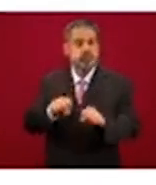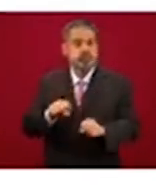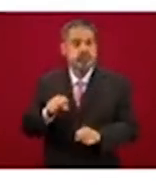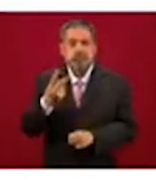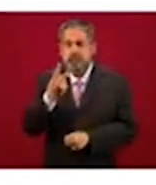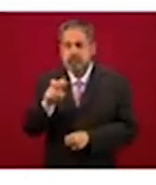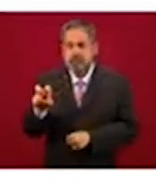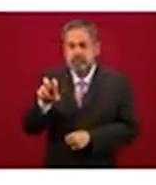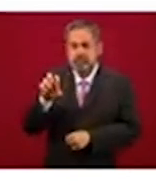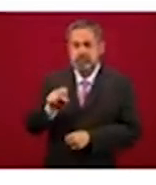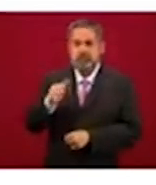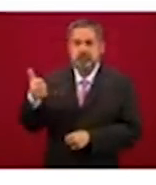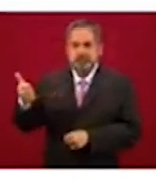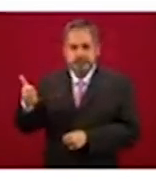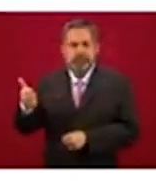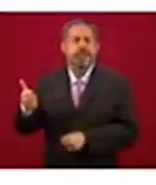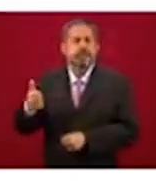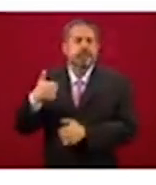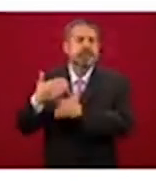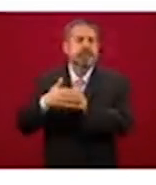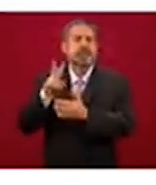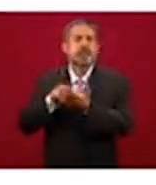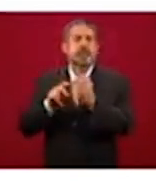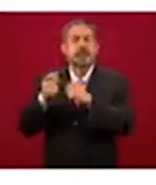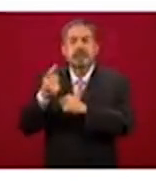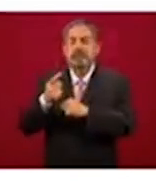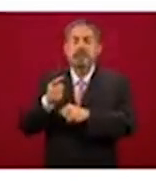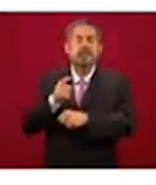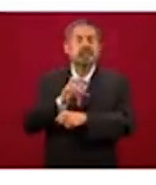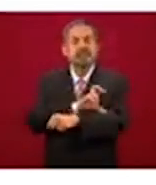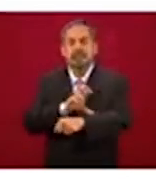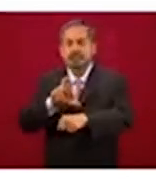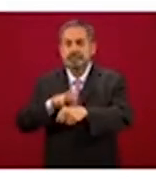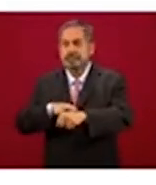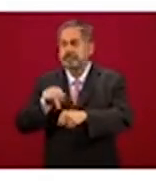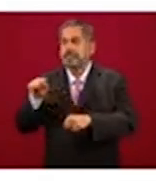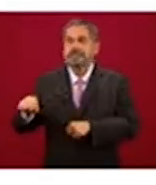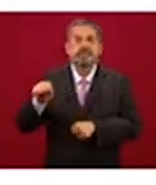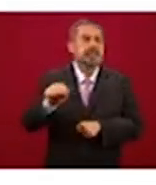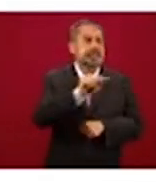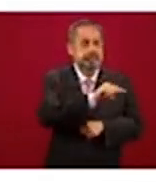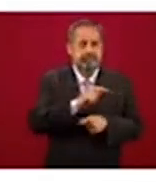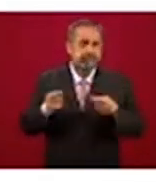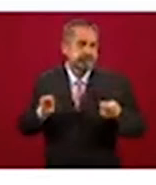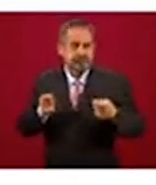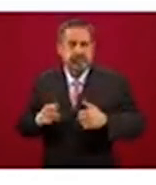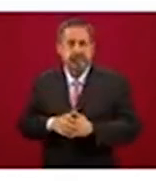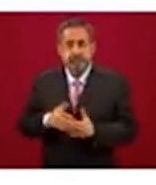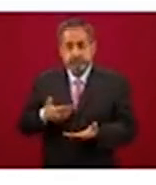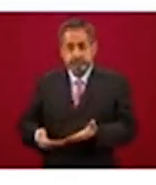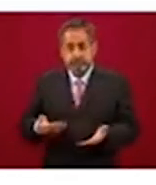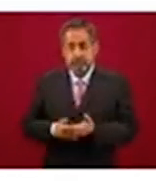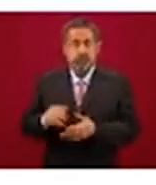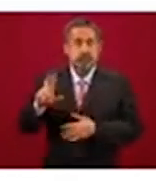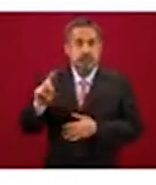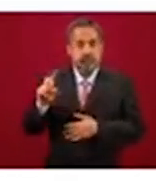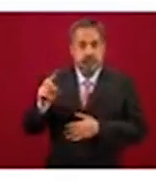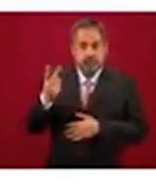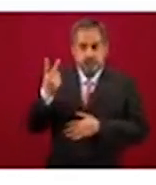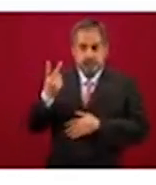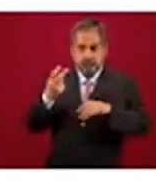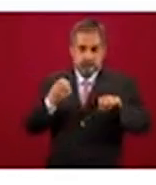266 coordinaciones que se tienen consideradas actualmente se cuenta con 32 coordinaciones estatales